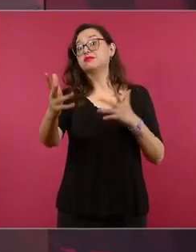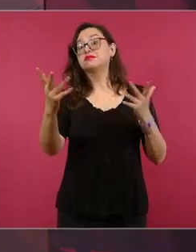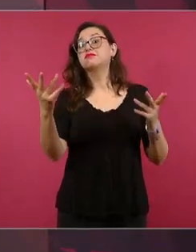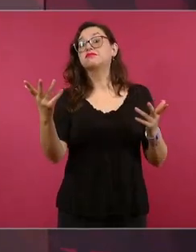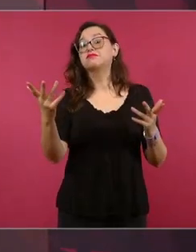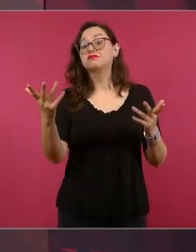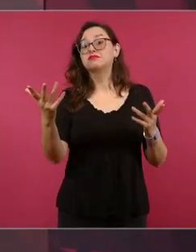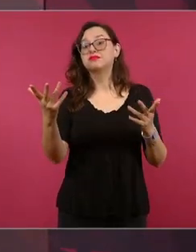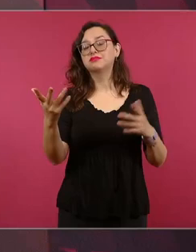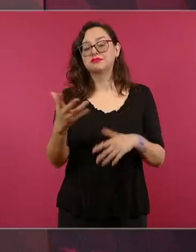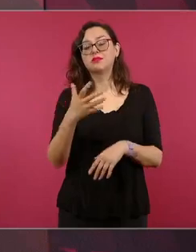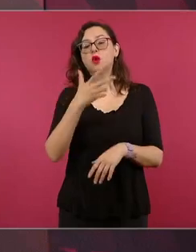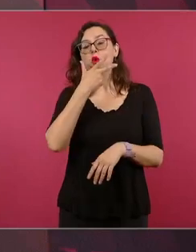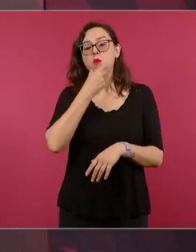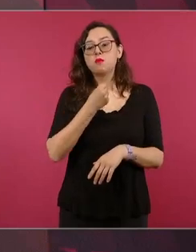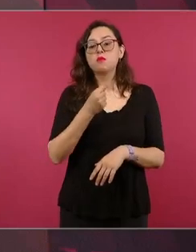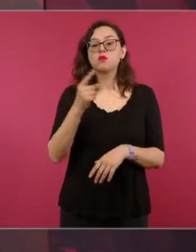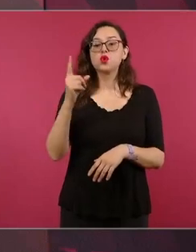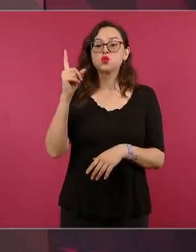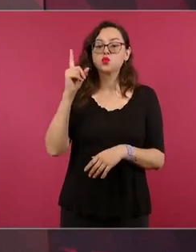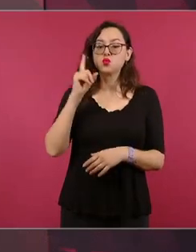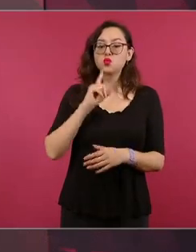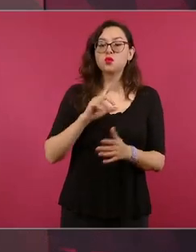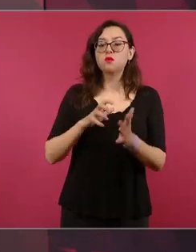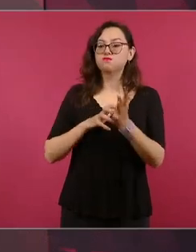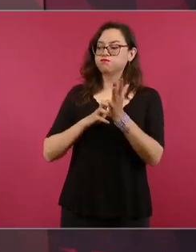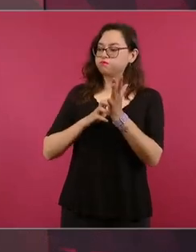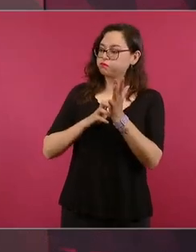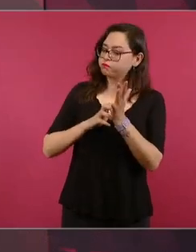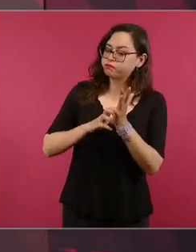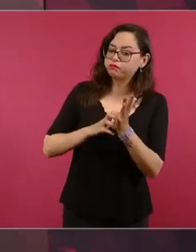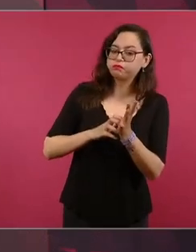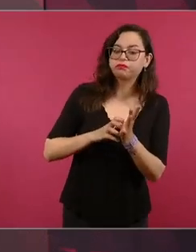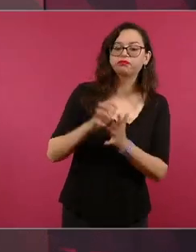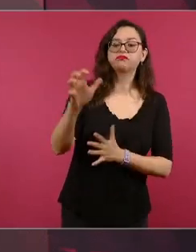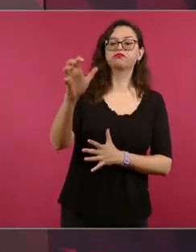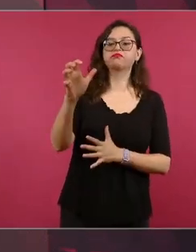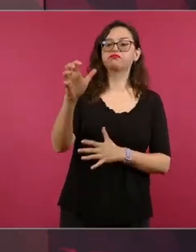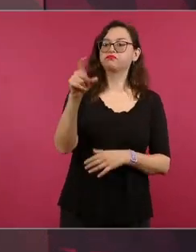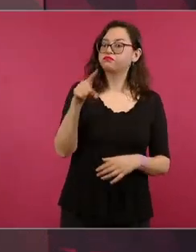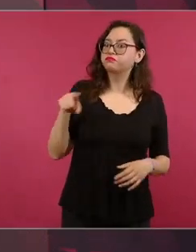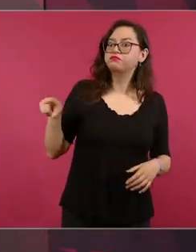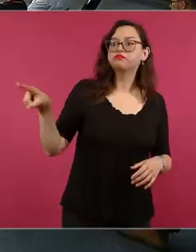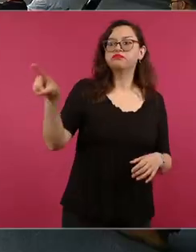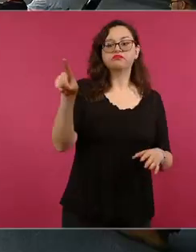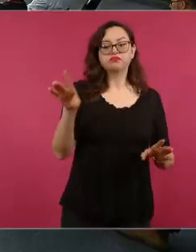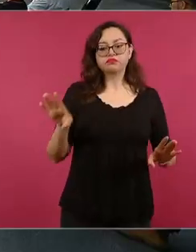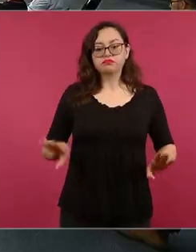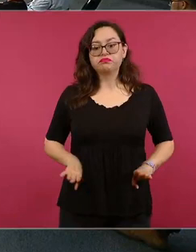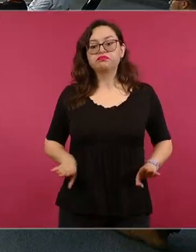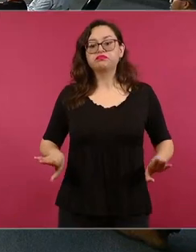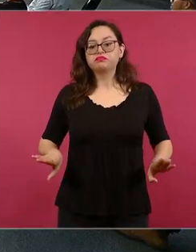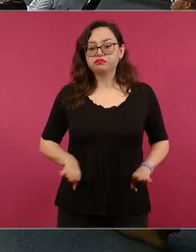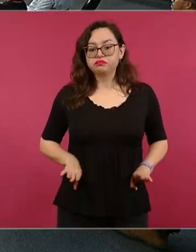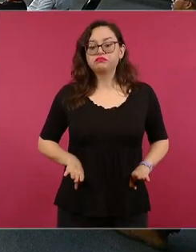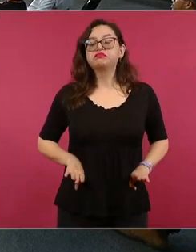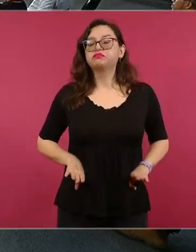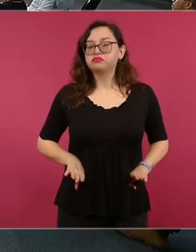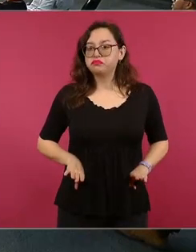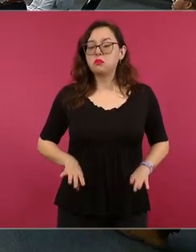mujeres, hombres. Además, otra cosa en particular que me llena de satisfacción, los